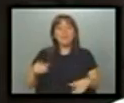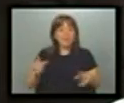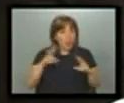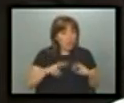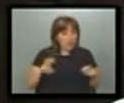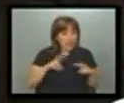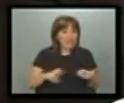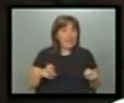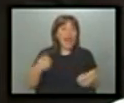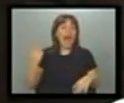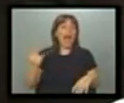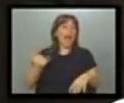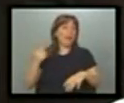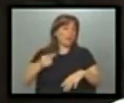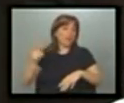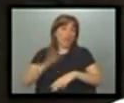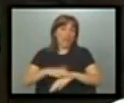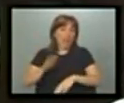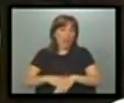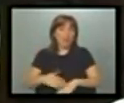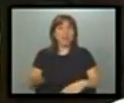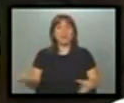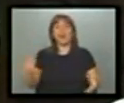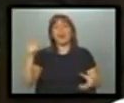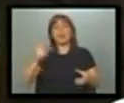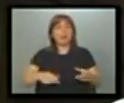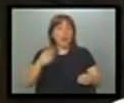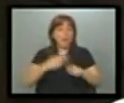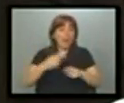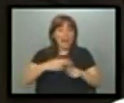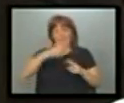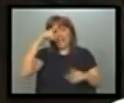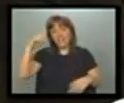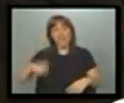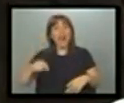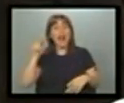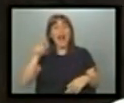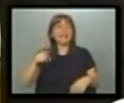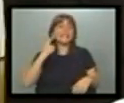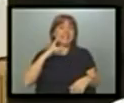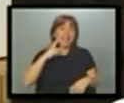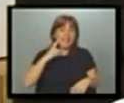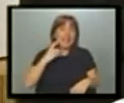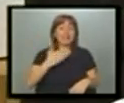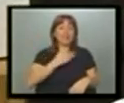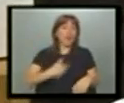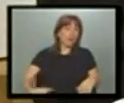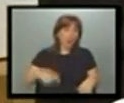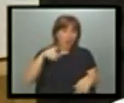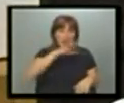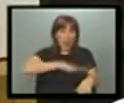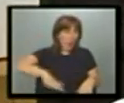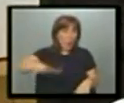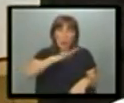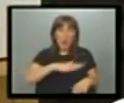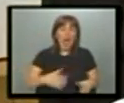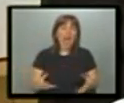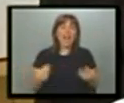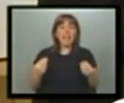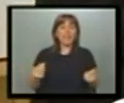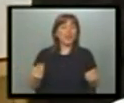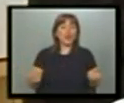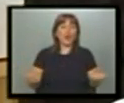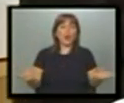hay un responsable, obviamente, del parque, un intendente, un gobernador en ese momento. ¿Hasta dónde puede